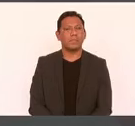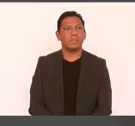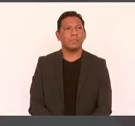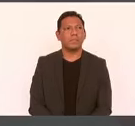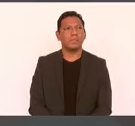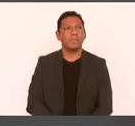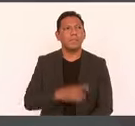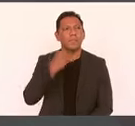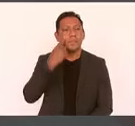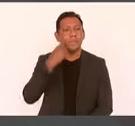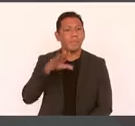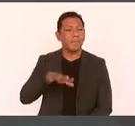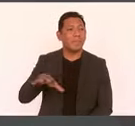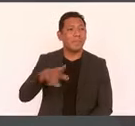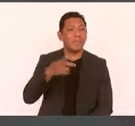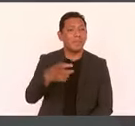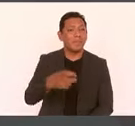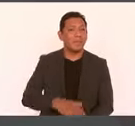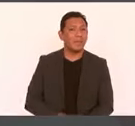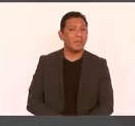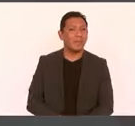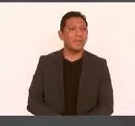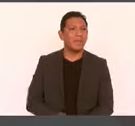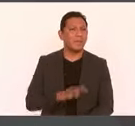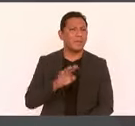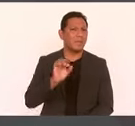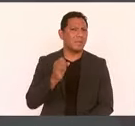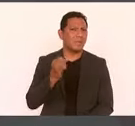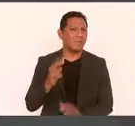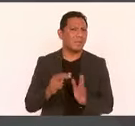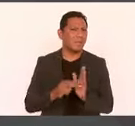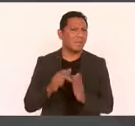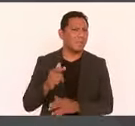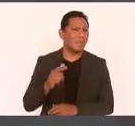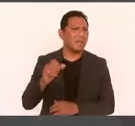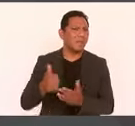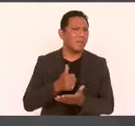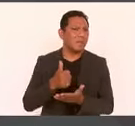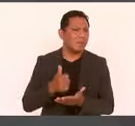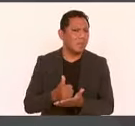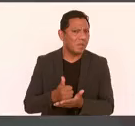Este es el daño que ocasionó el sismo del 19 de septiembre del 2017 en la Ciudad de México,